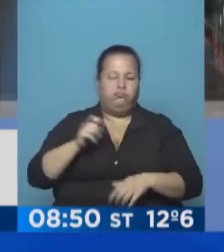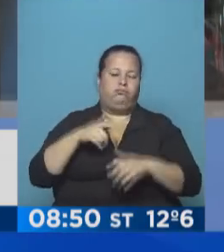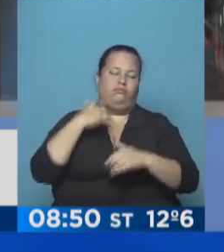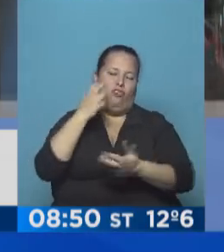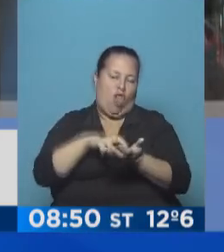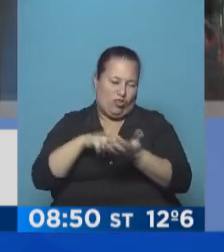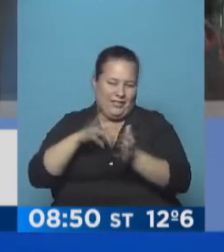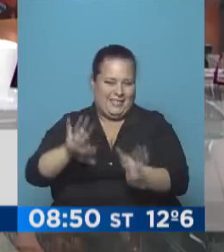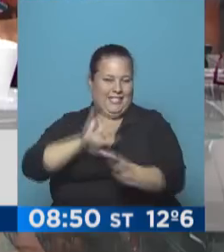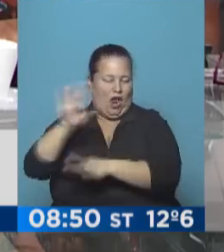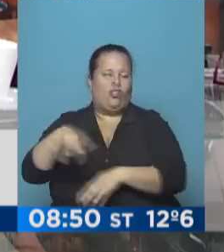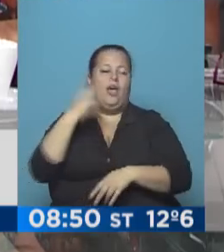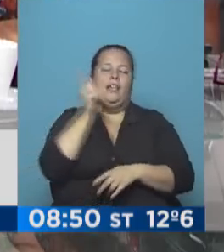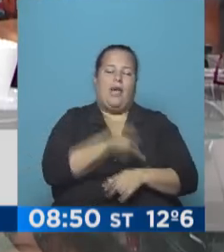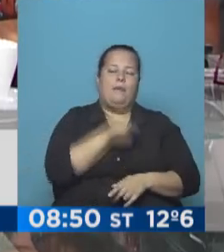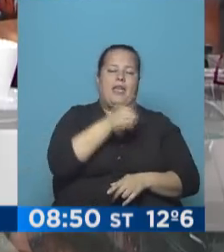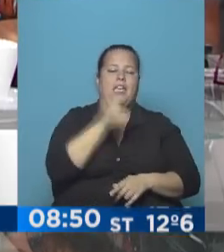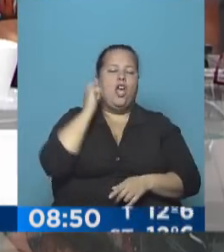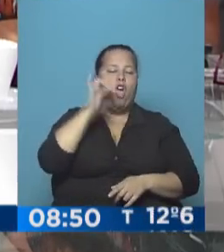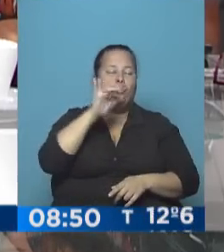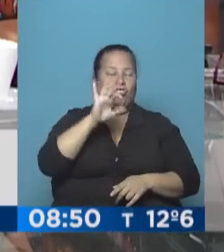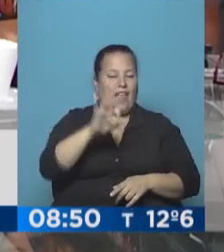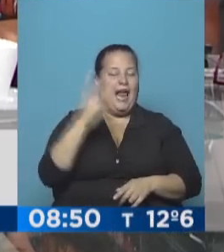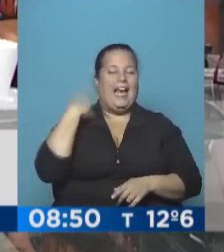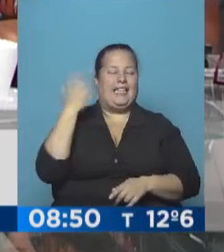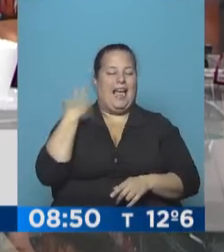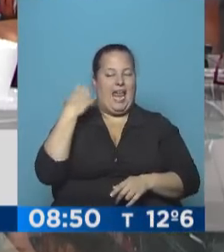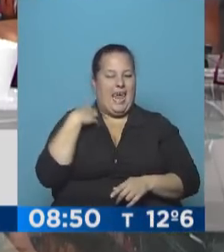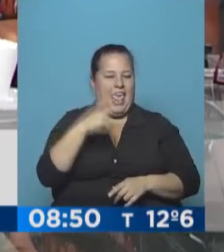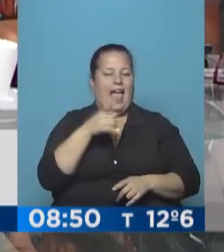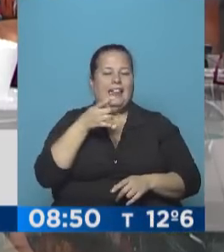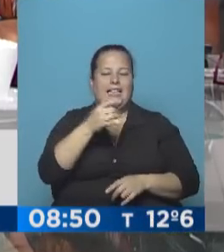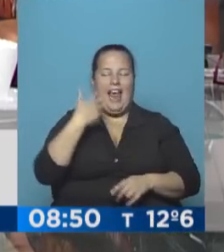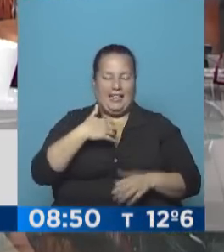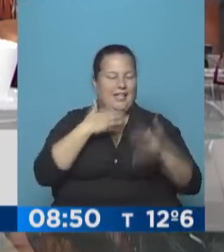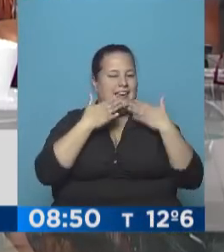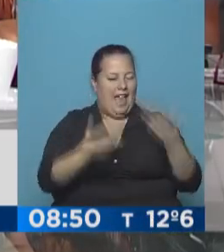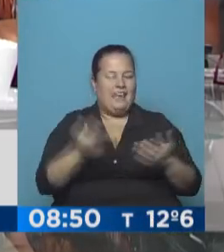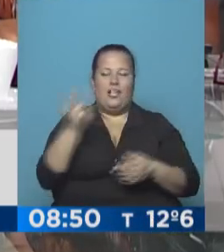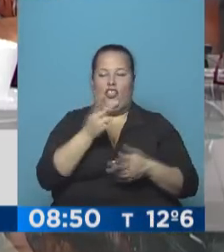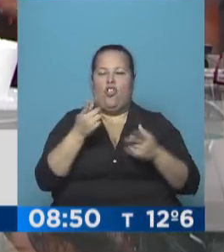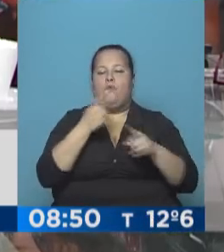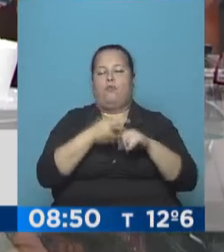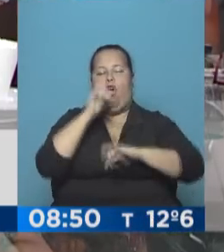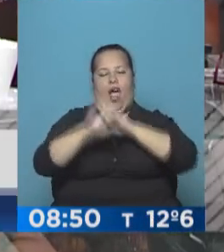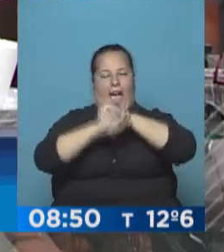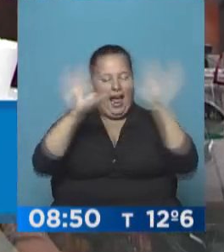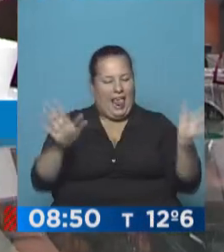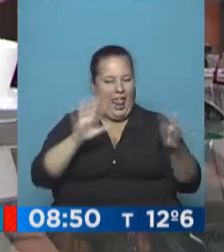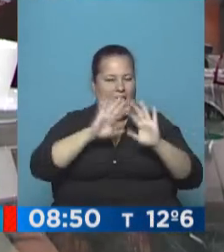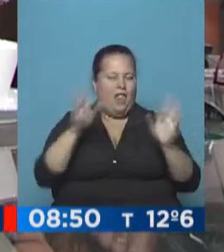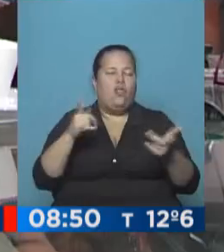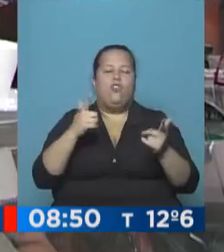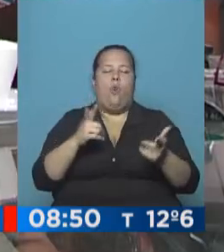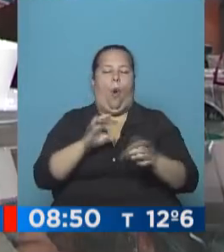hacer noticias, notas también. Y a Gonzalo Bagú, gerente general de Ferrocarriles Argentinos. Gracias también por aclararnos el punto de vista. No